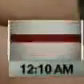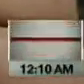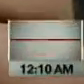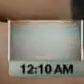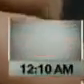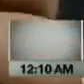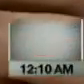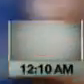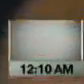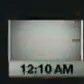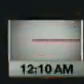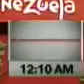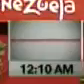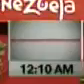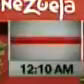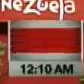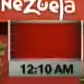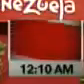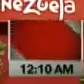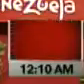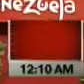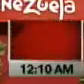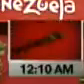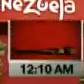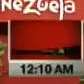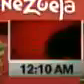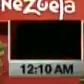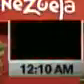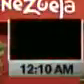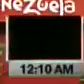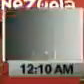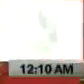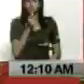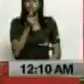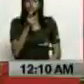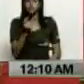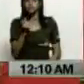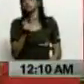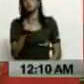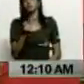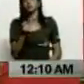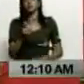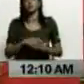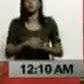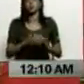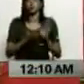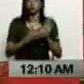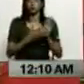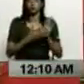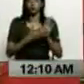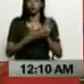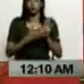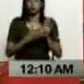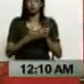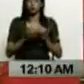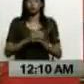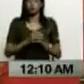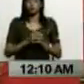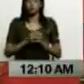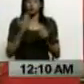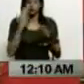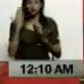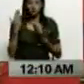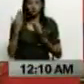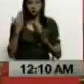las buenas tampoco van a llegar quién tenemos ahí manda aquí a los